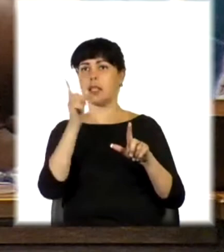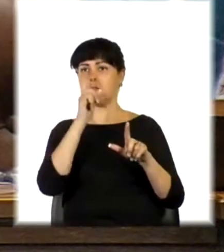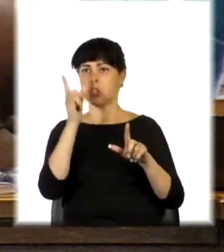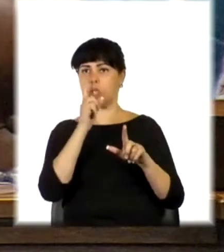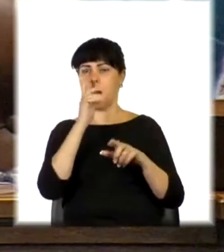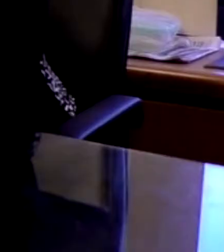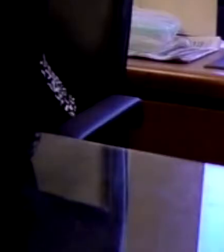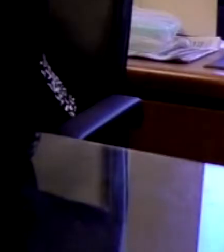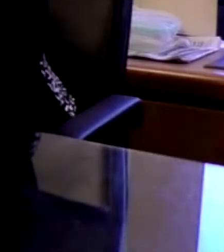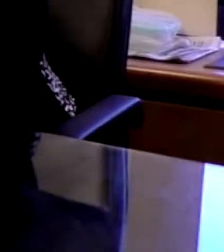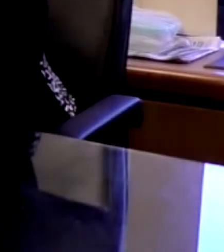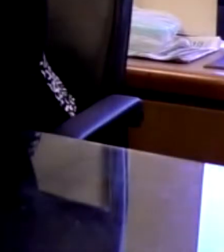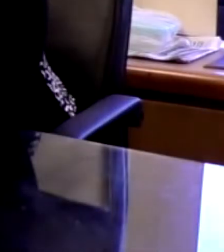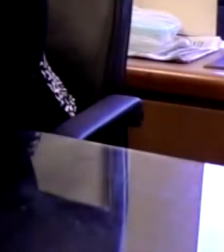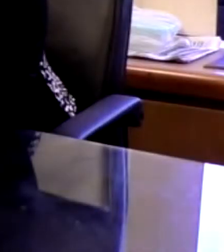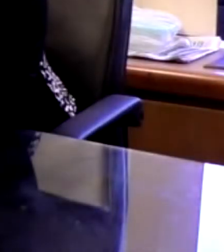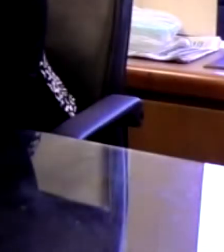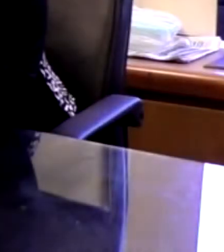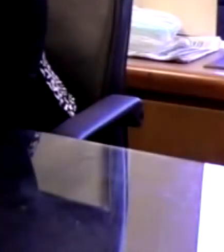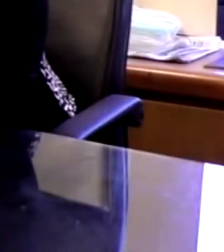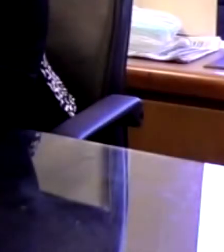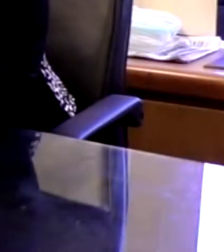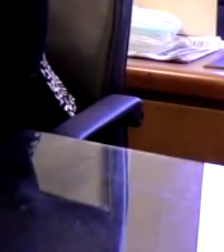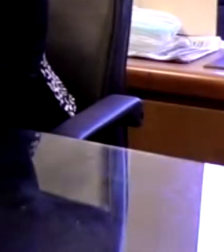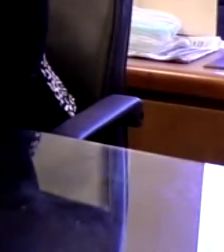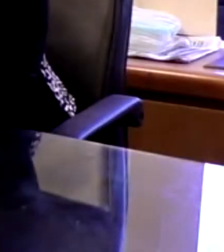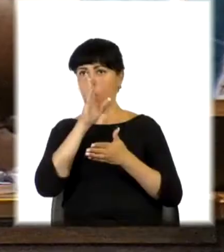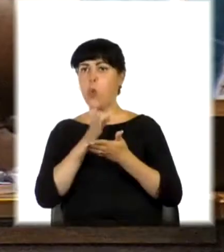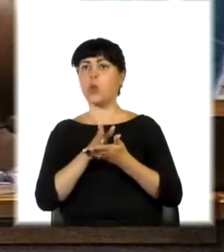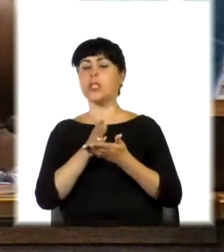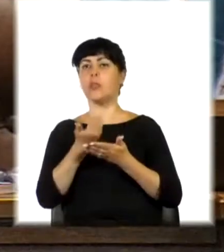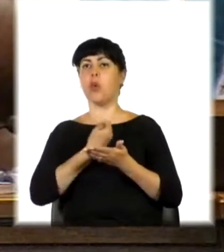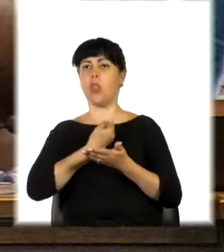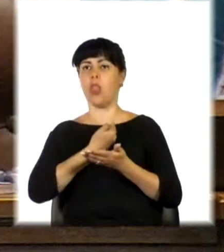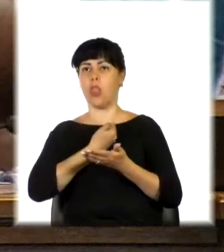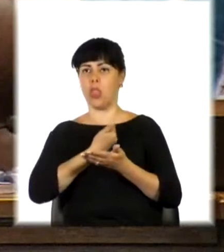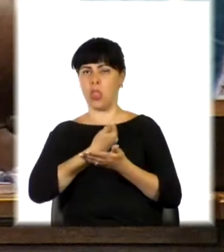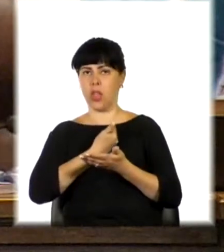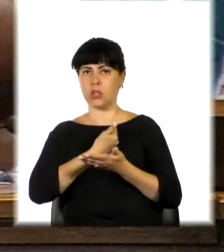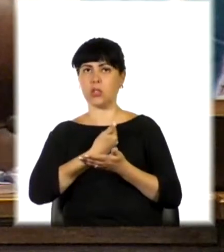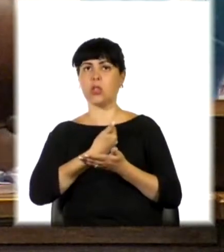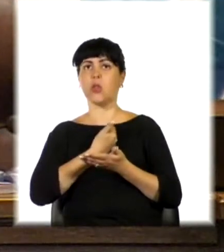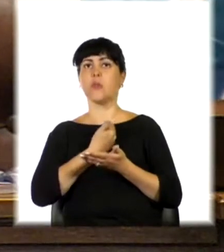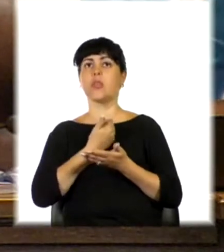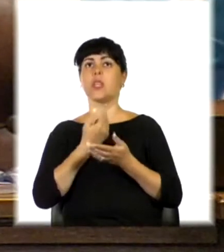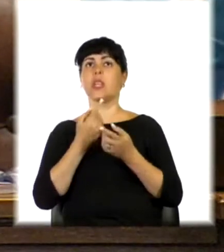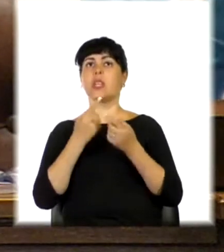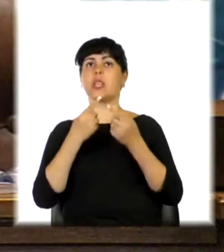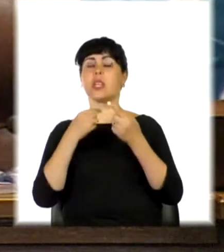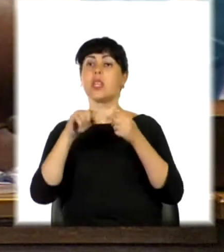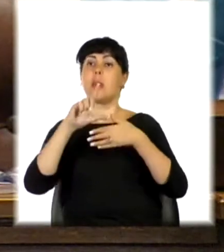año 2007 de perdón 2017 que es el último dato que tenemos que encabezando el ranking dentro de américa